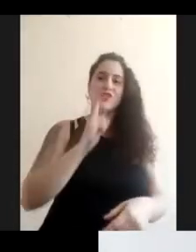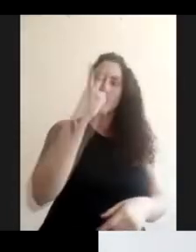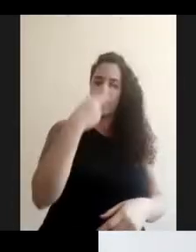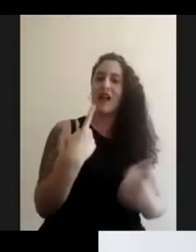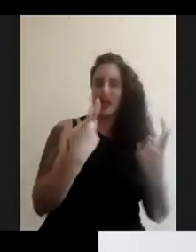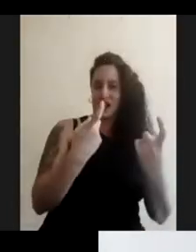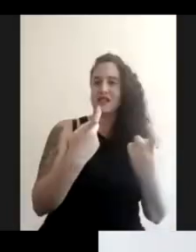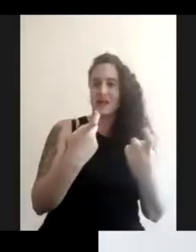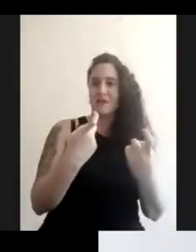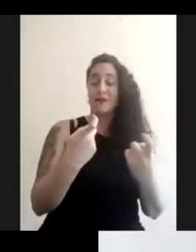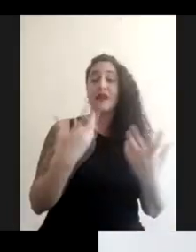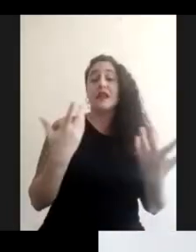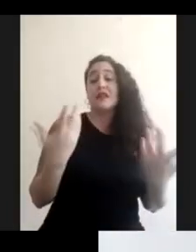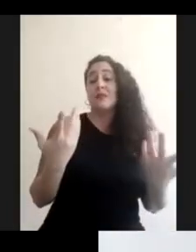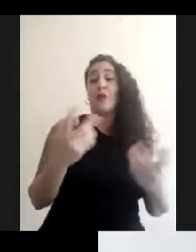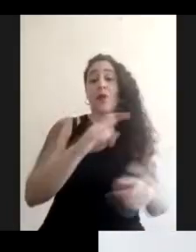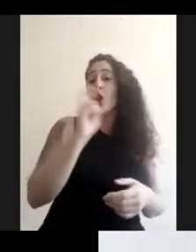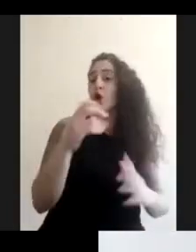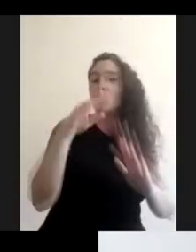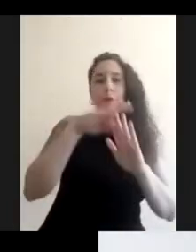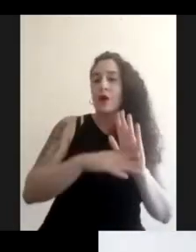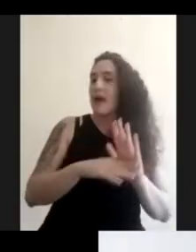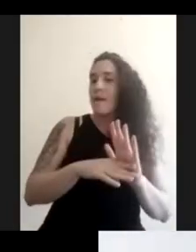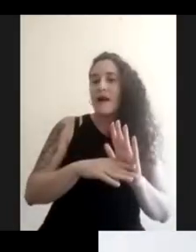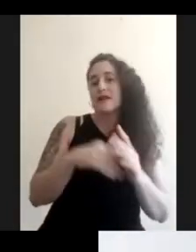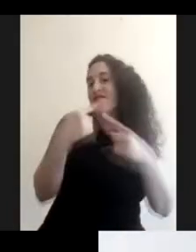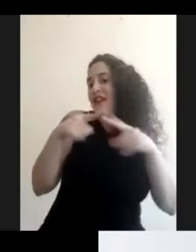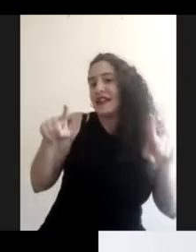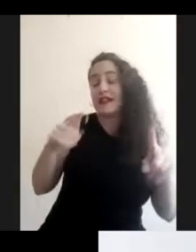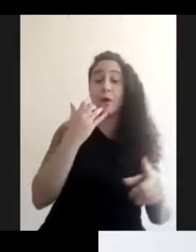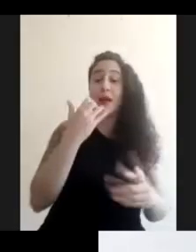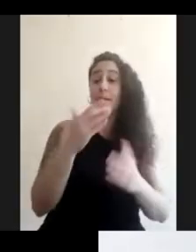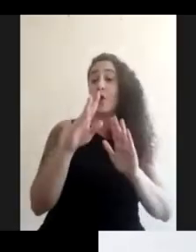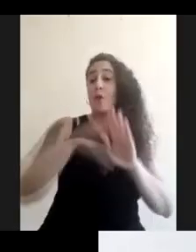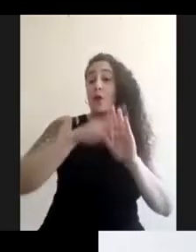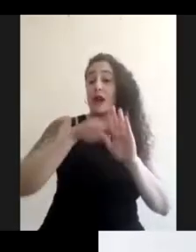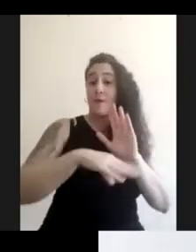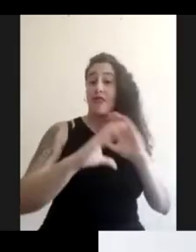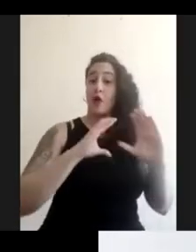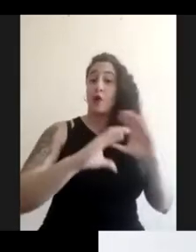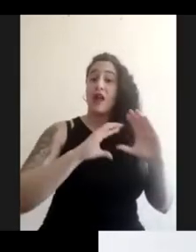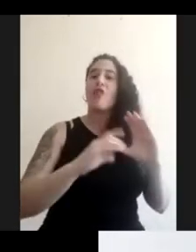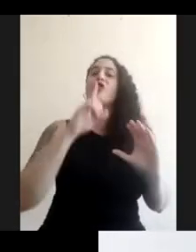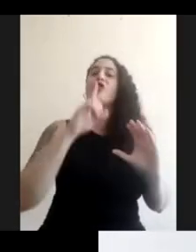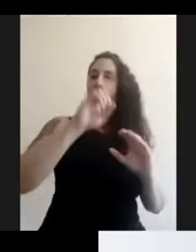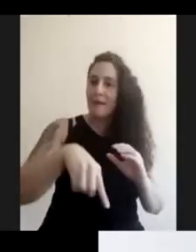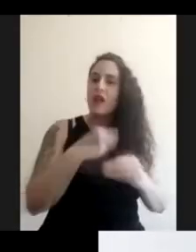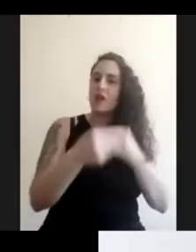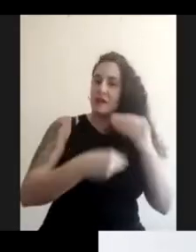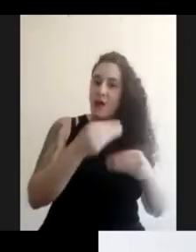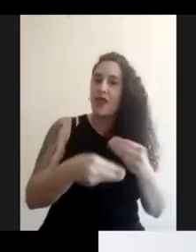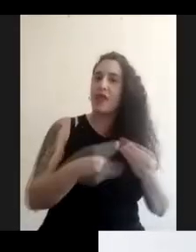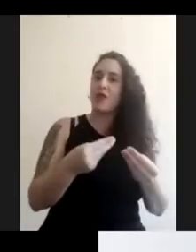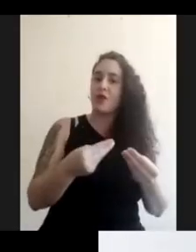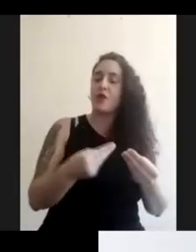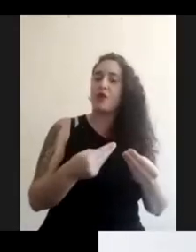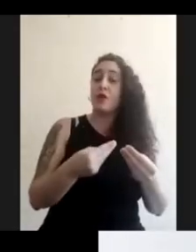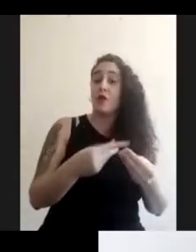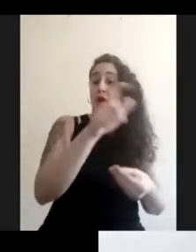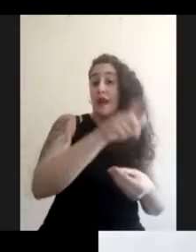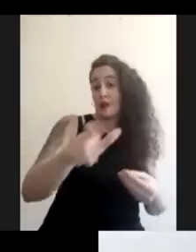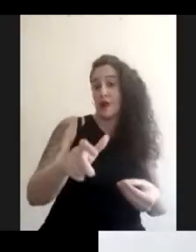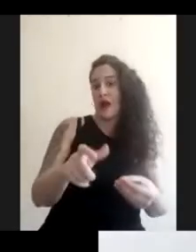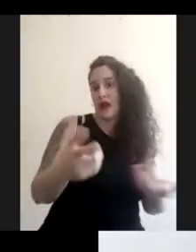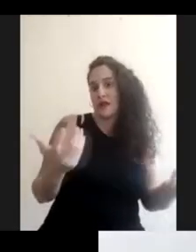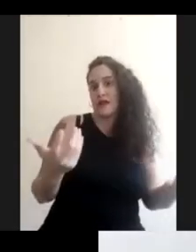con otro tipo de programas, por ejemplo, los programas de comunicación se estaban también pudiendo llevar a cabo con los que las personas, claro, que